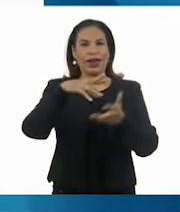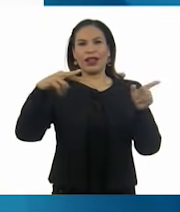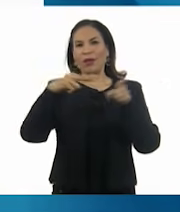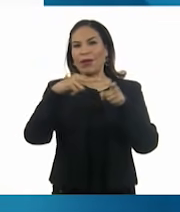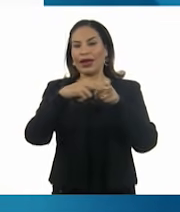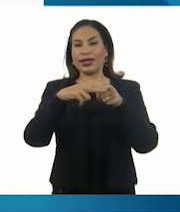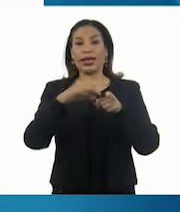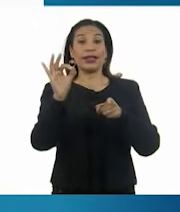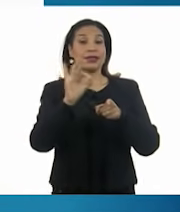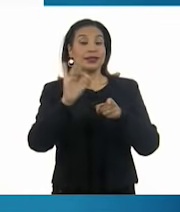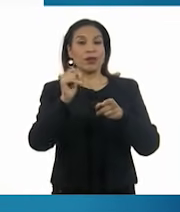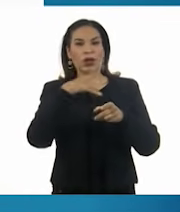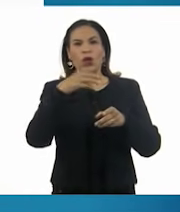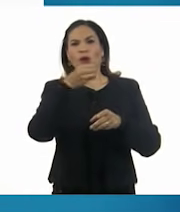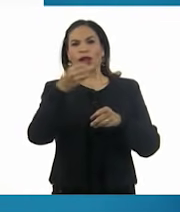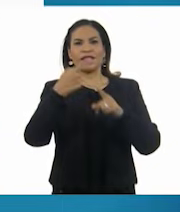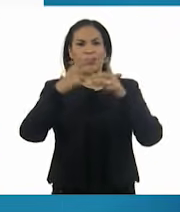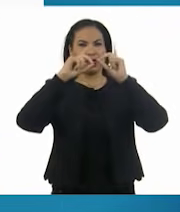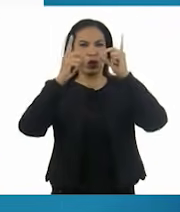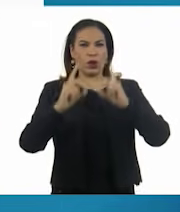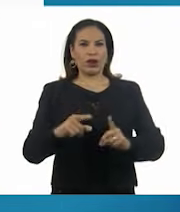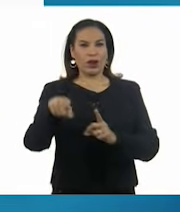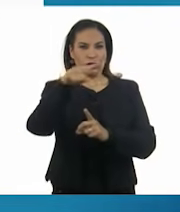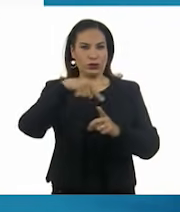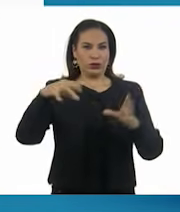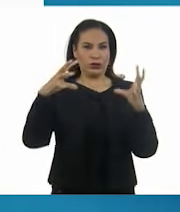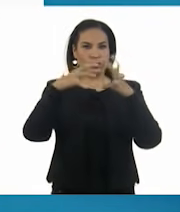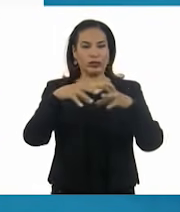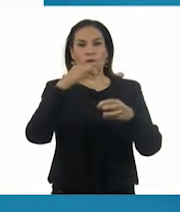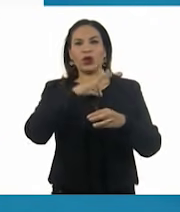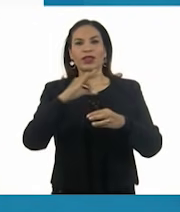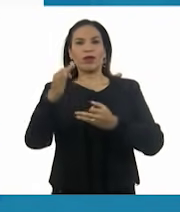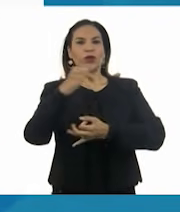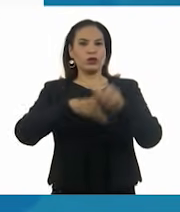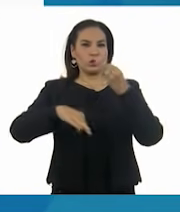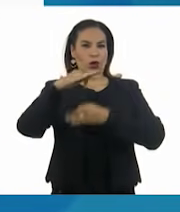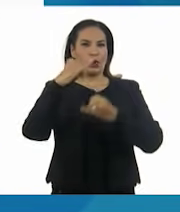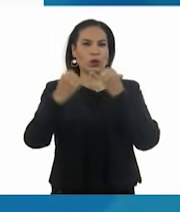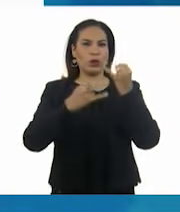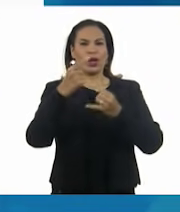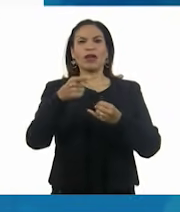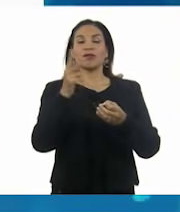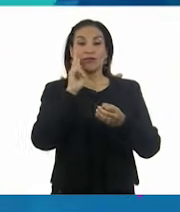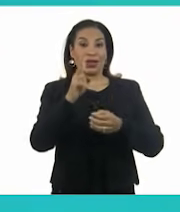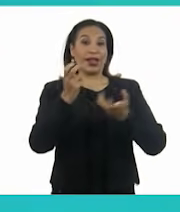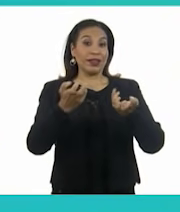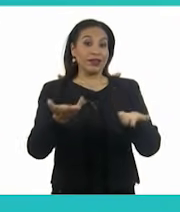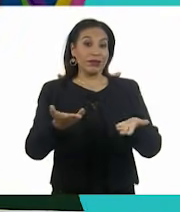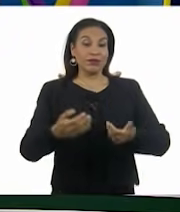incluso organizar torneos entre ellos y así todos podemos jugar. ¿Qué les parece?